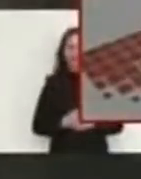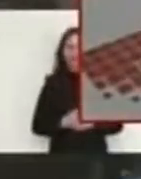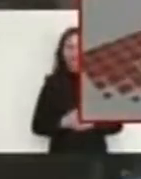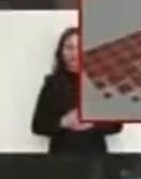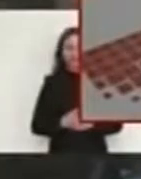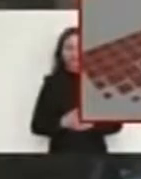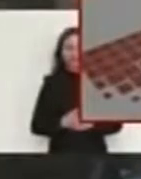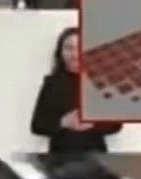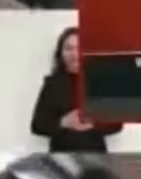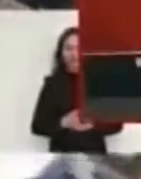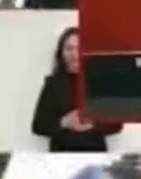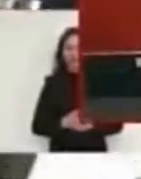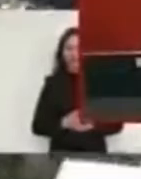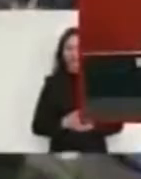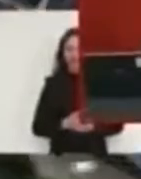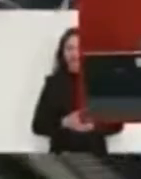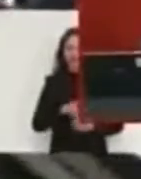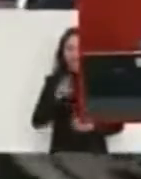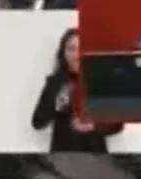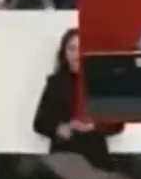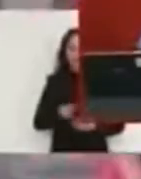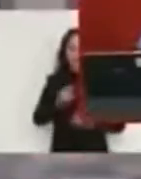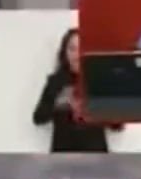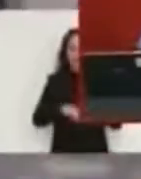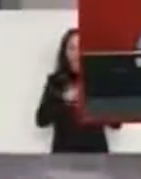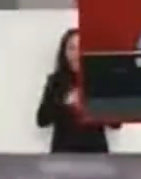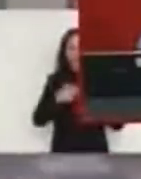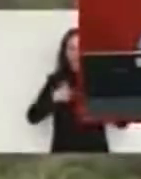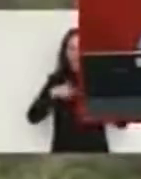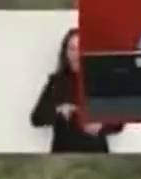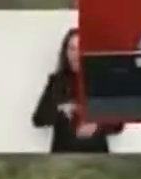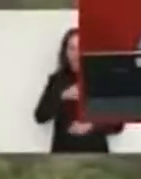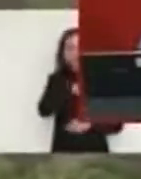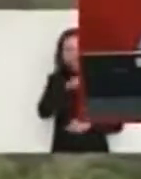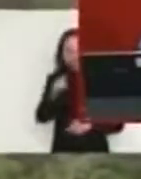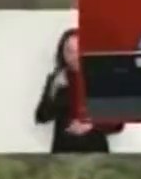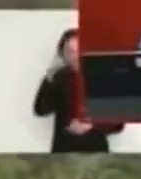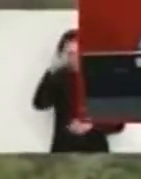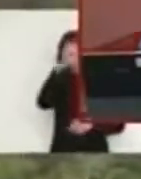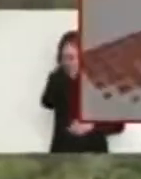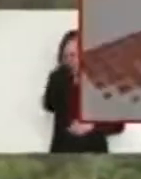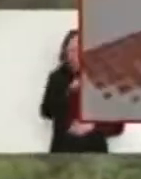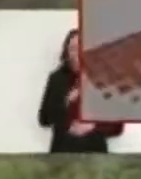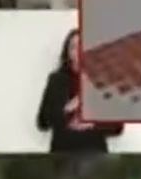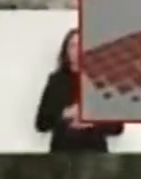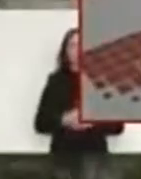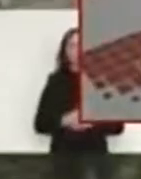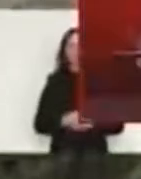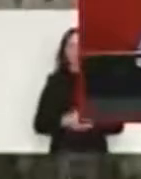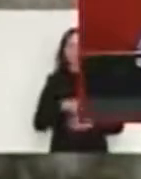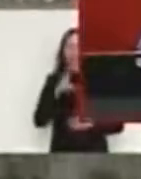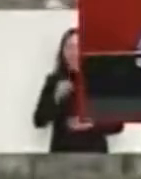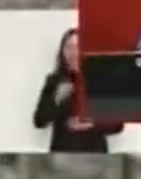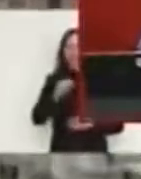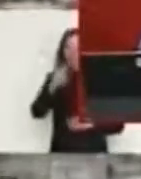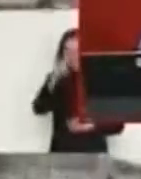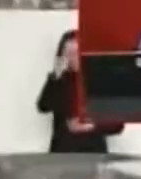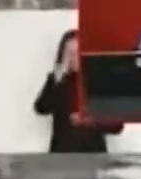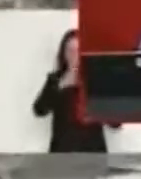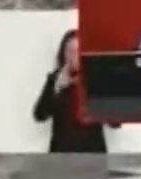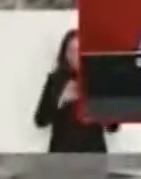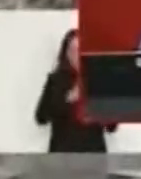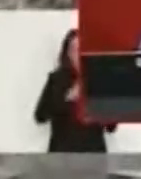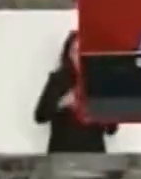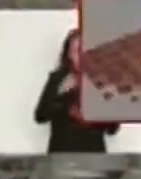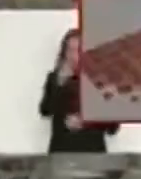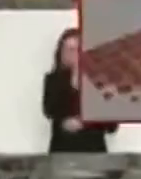en donde no es fácil, ¿verdad? Muy bueno, difícil. Pues tenemos que enderezar un problema de siglos. Es correcto. Y nos vamos a tardar, si no siglos, décadas.